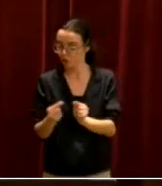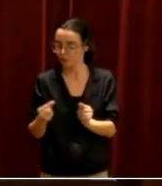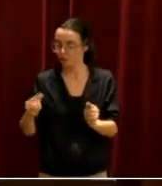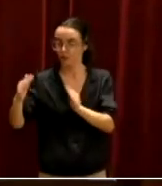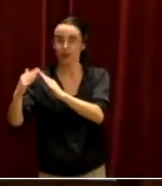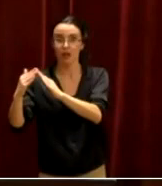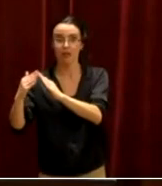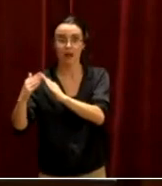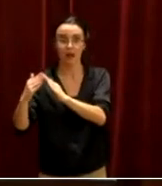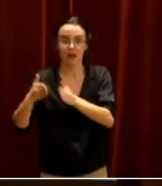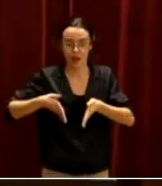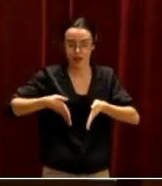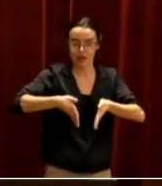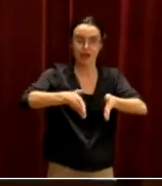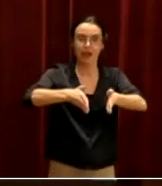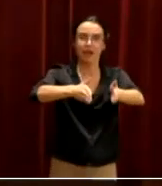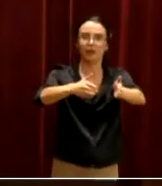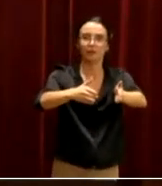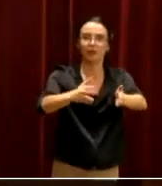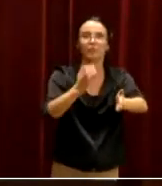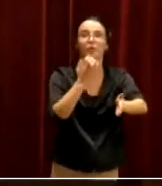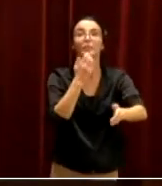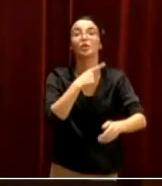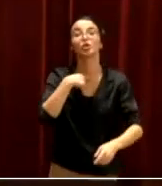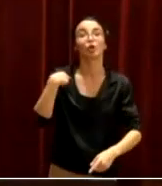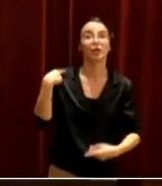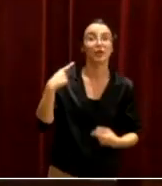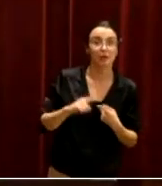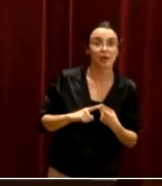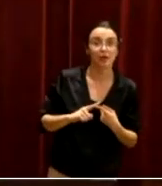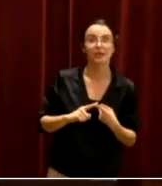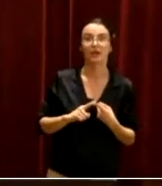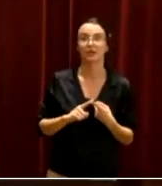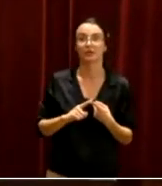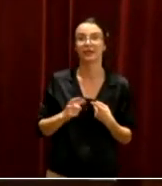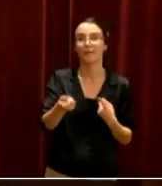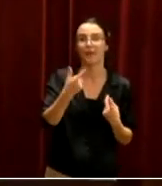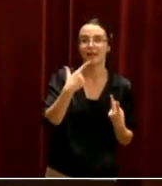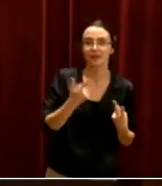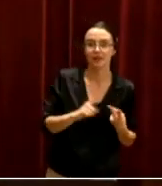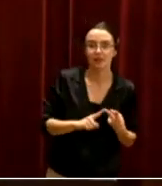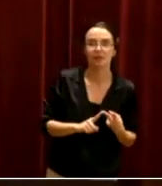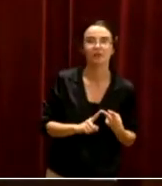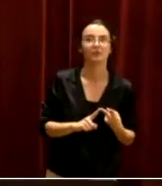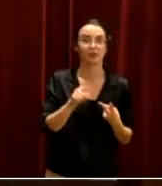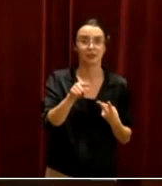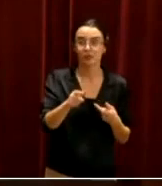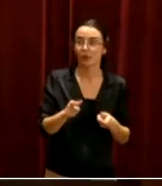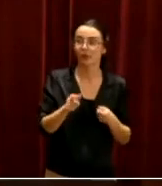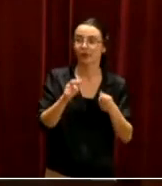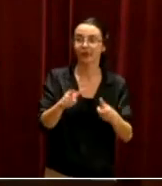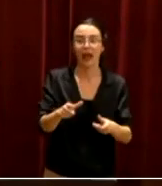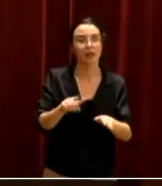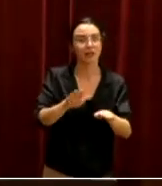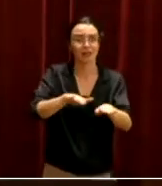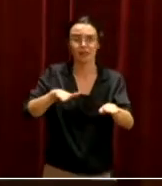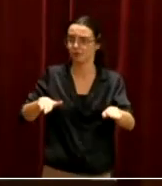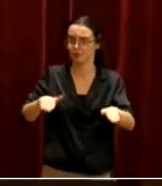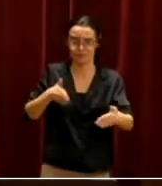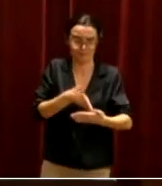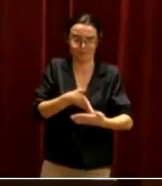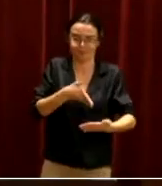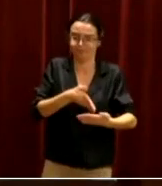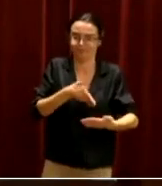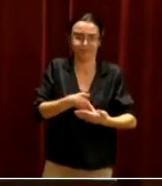coid en rebasa y Camp pastilla donde el c circulatorio que pretende montar con la instalación de un tranvía que impediría el tráfico del resto de vehículos es